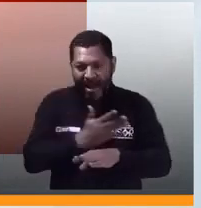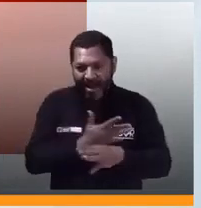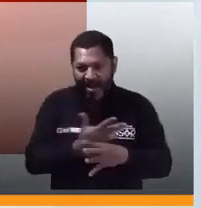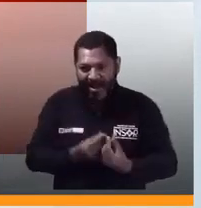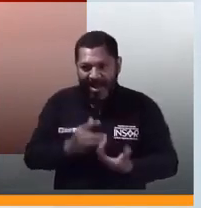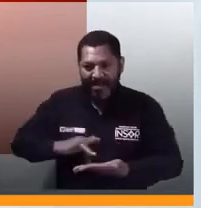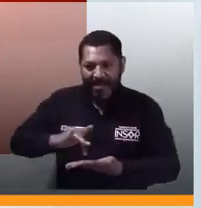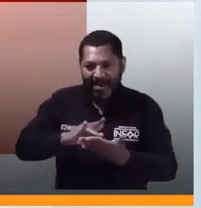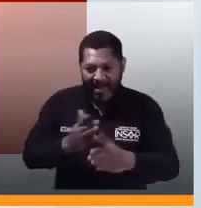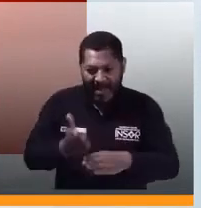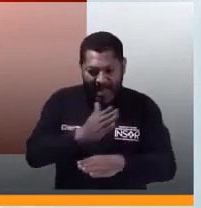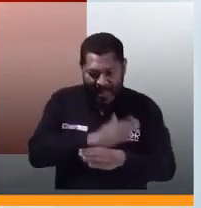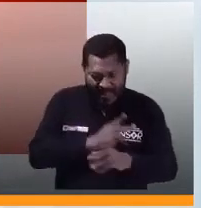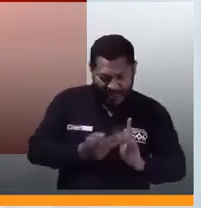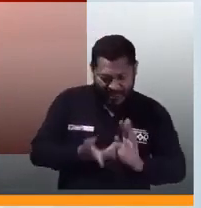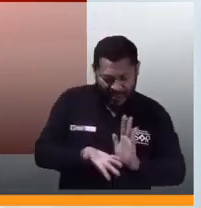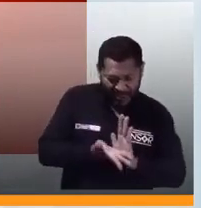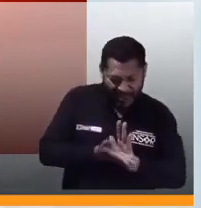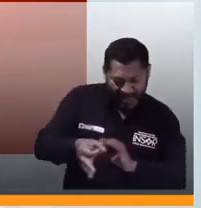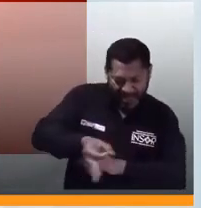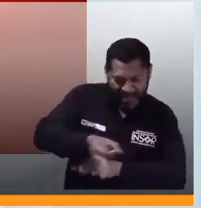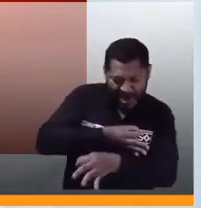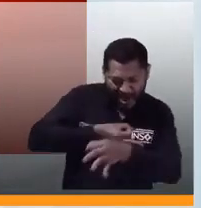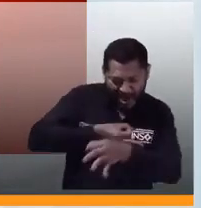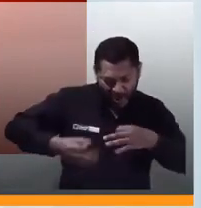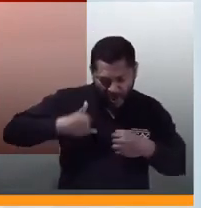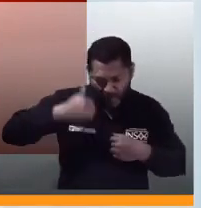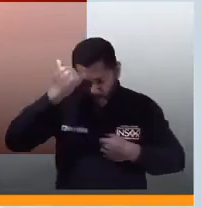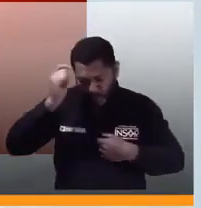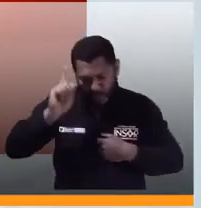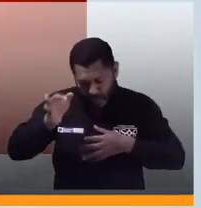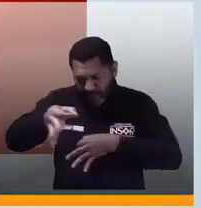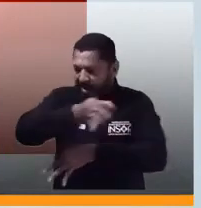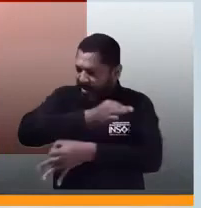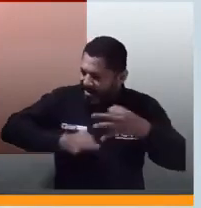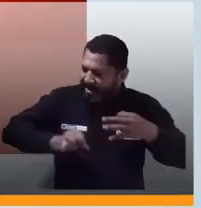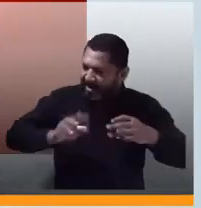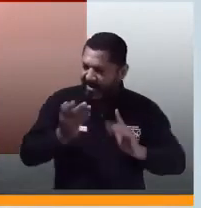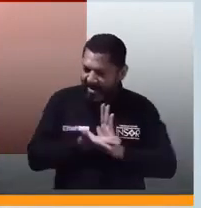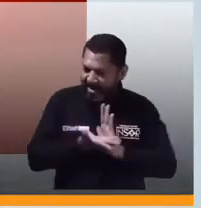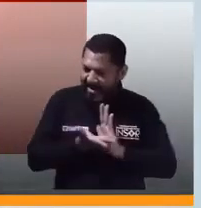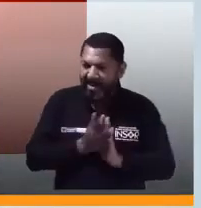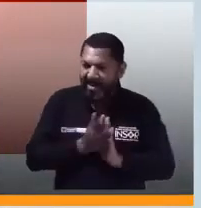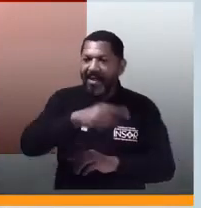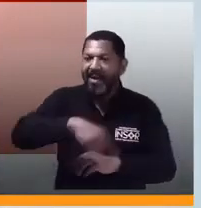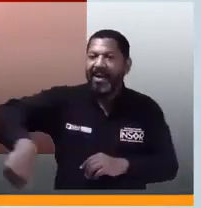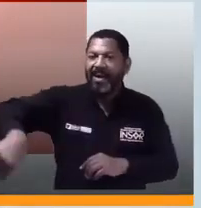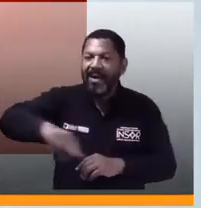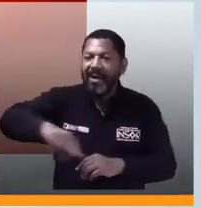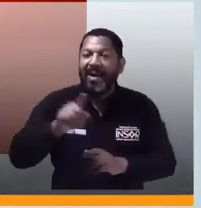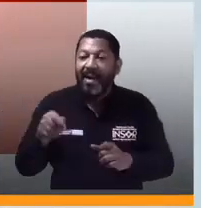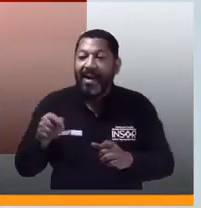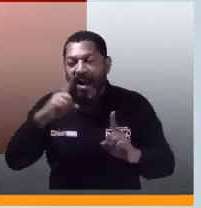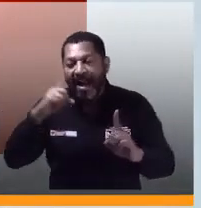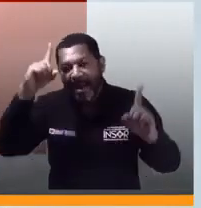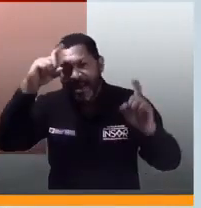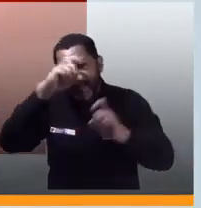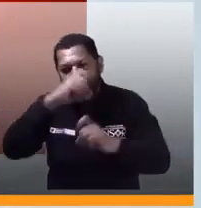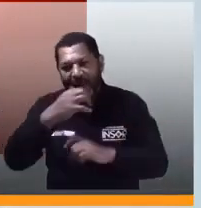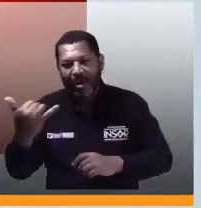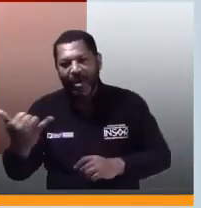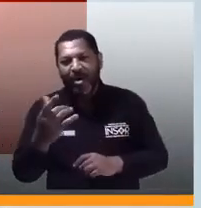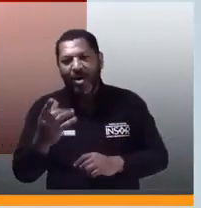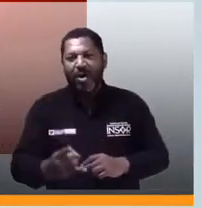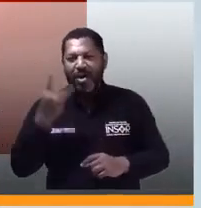como estudiantes. Entonces también es esa mirada como asistentes a los talleres que queremos escuchar esas reflexiones, y